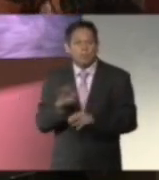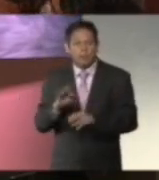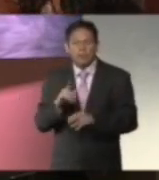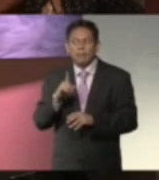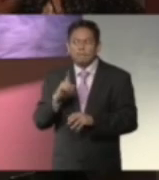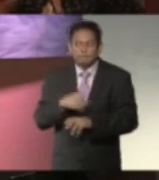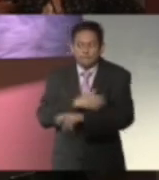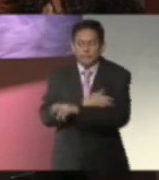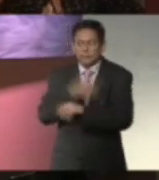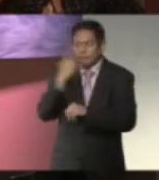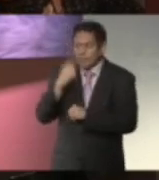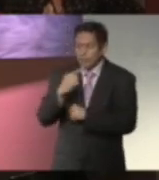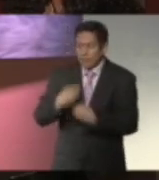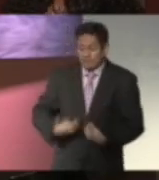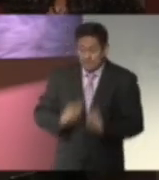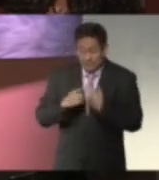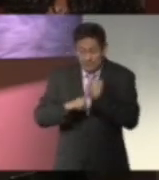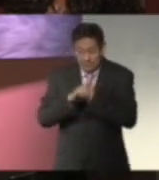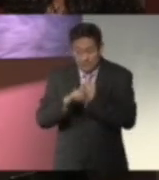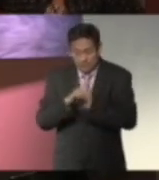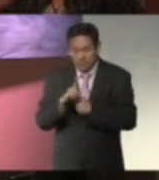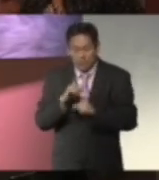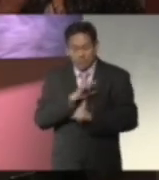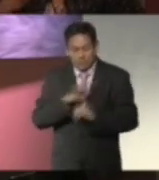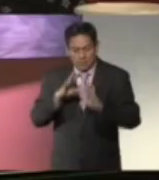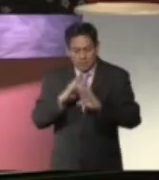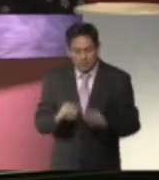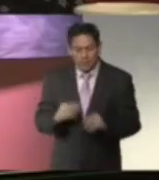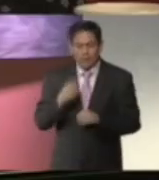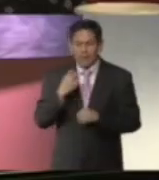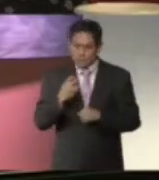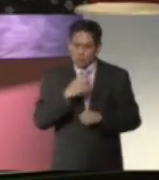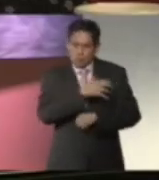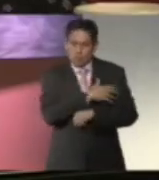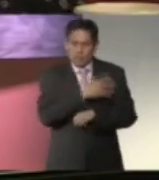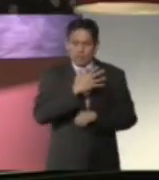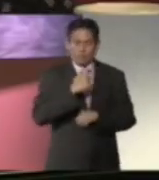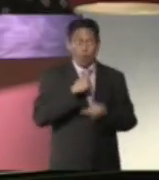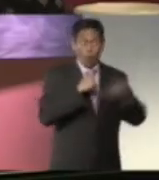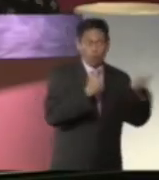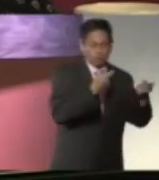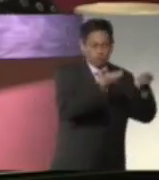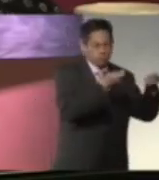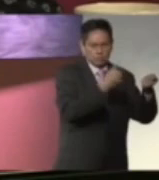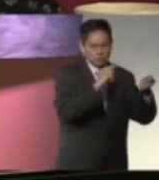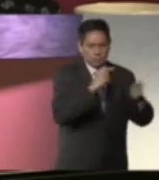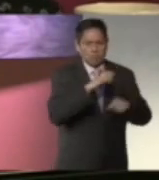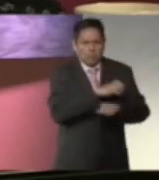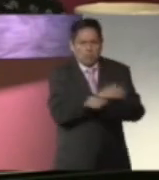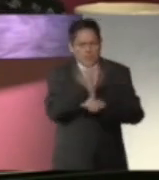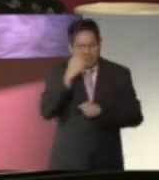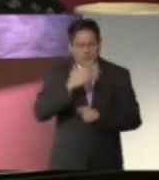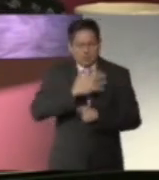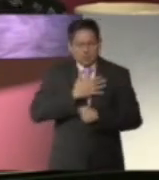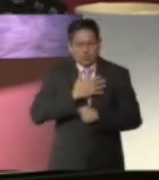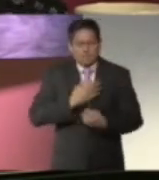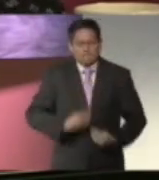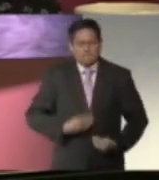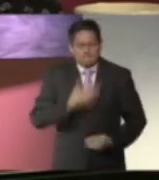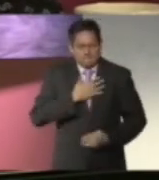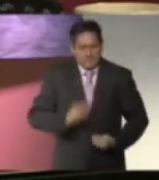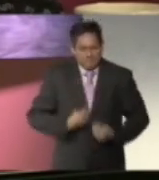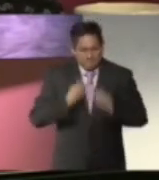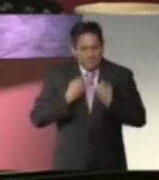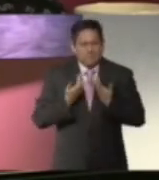¿no? Es un poder que no es sobre los demás, es un poder de nosotras mismas, ¿no? Entonces, creo que ahí también es